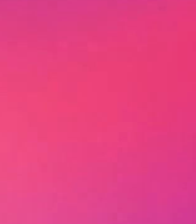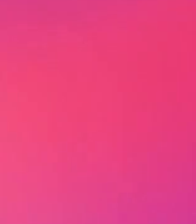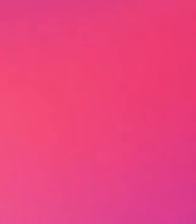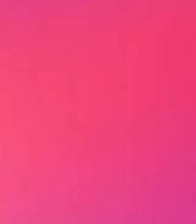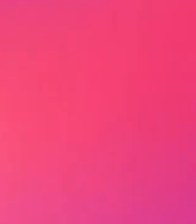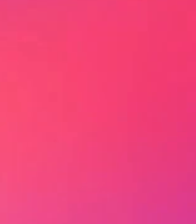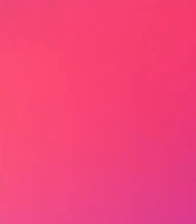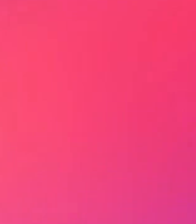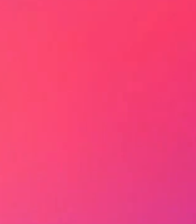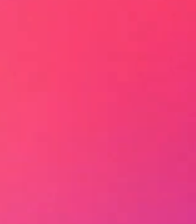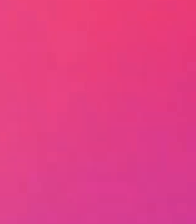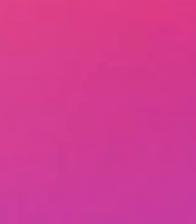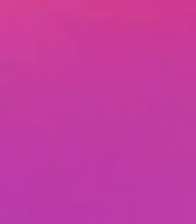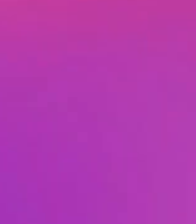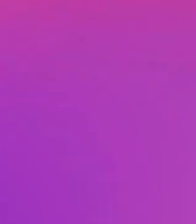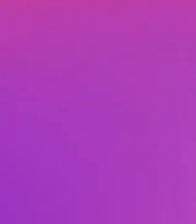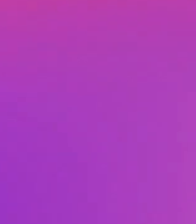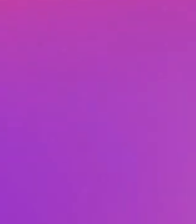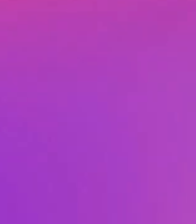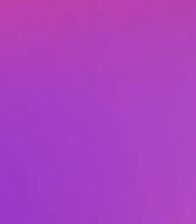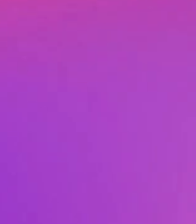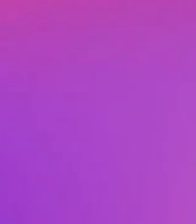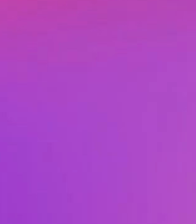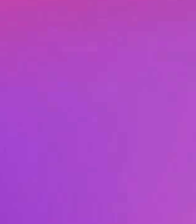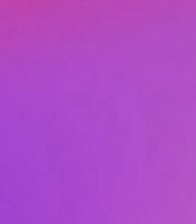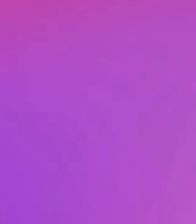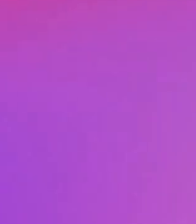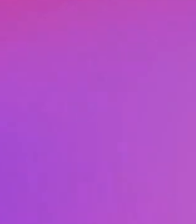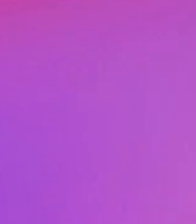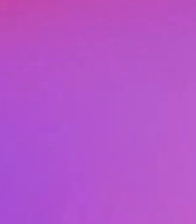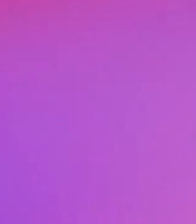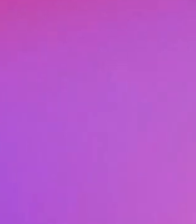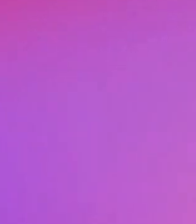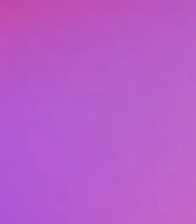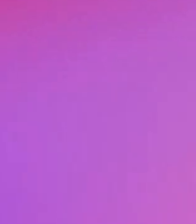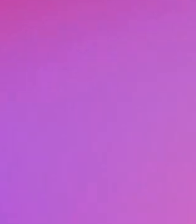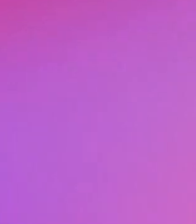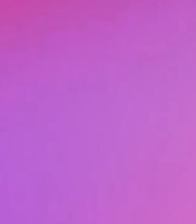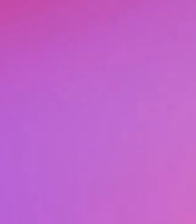conalitec.cep.gov.mx. Y recuerda que también cuentas con el sitio